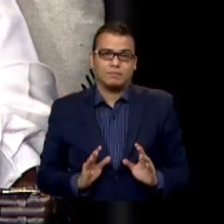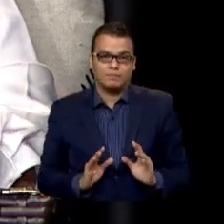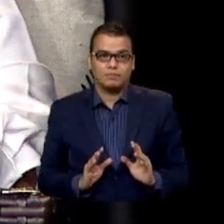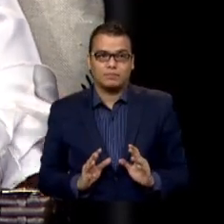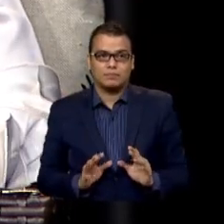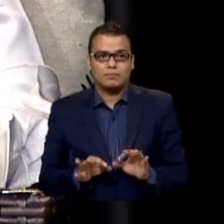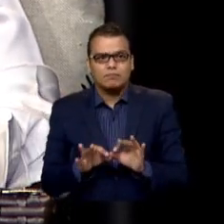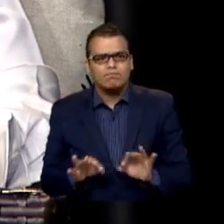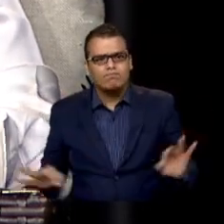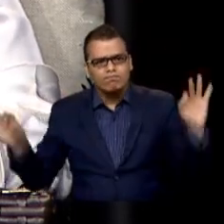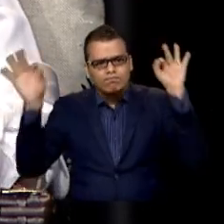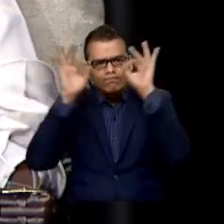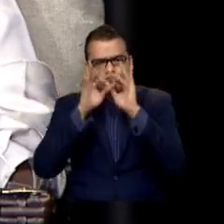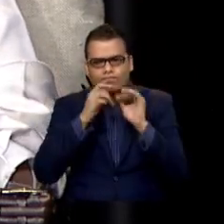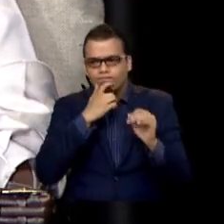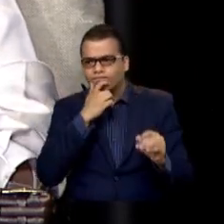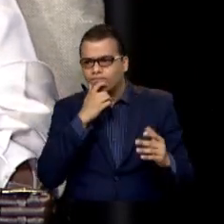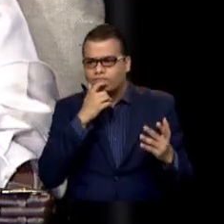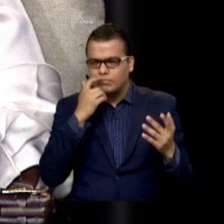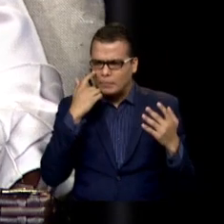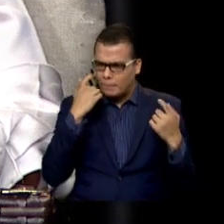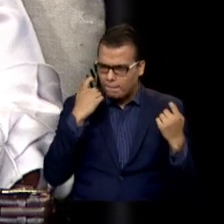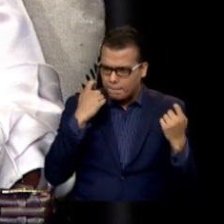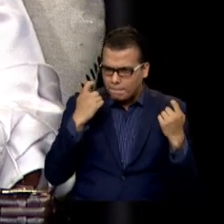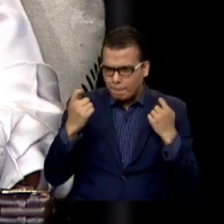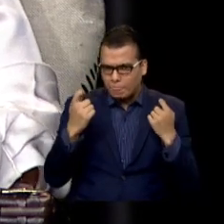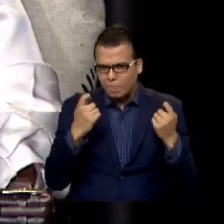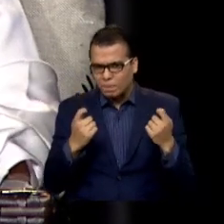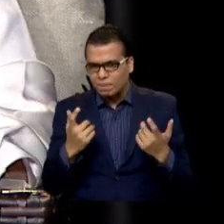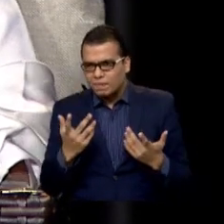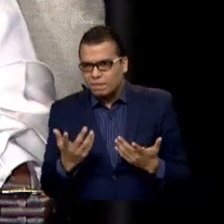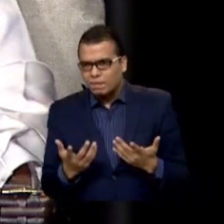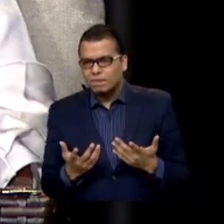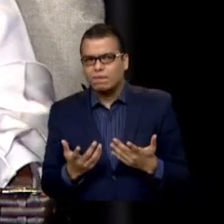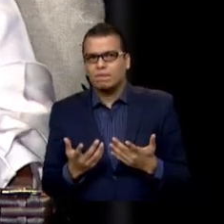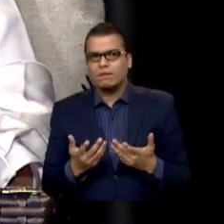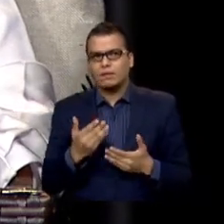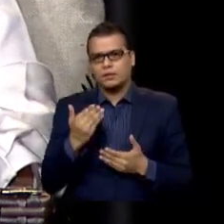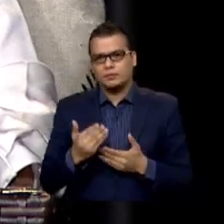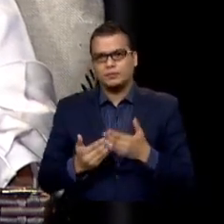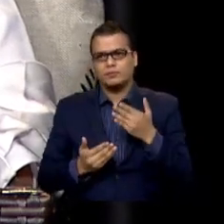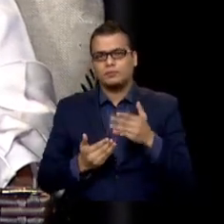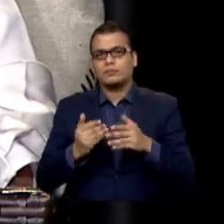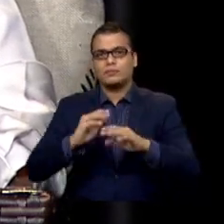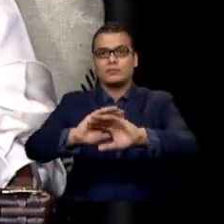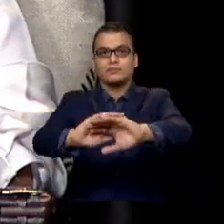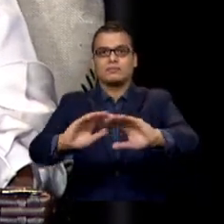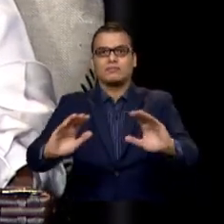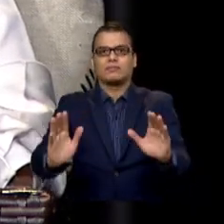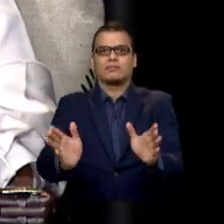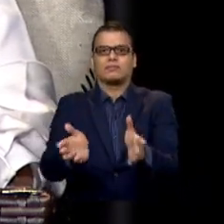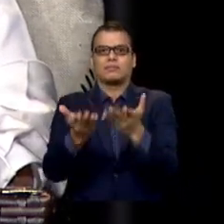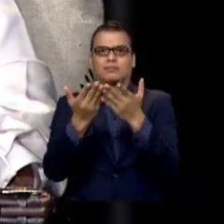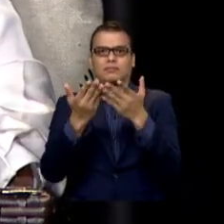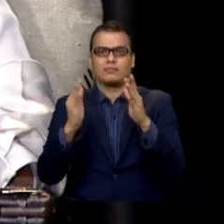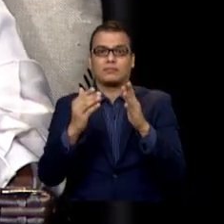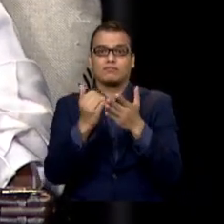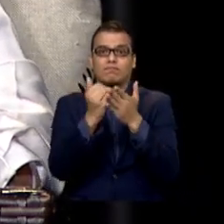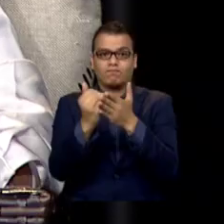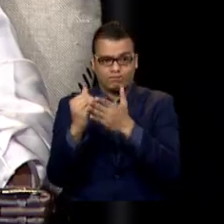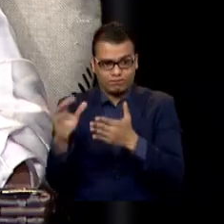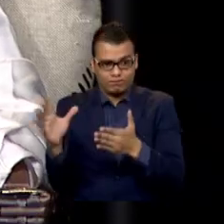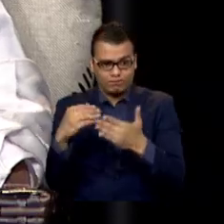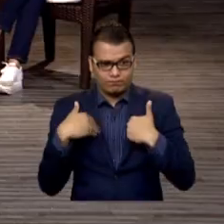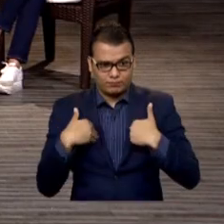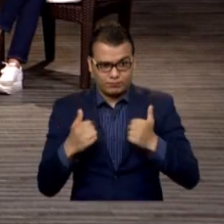necesitamos generar unas medidas de bioseguridad que permitan poco a poco reactivar la economía, pero garantizando la salud de las dos